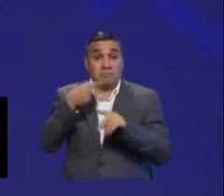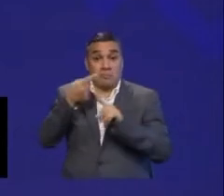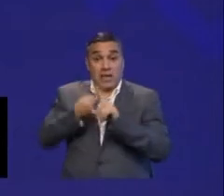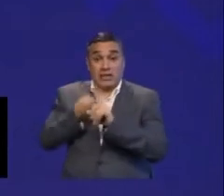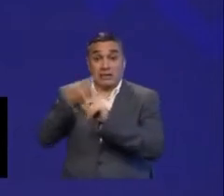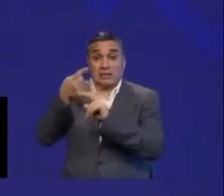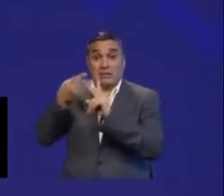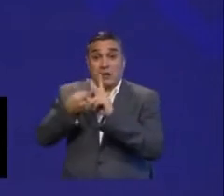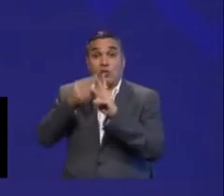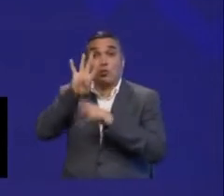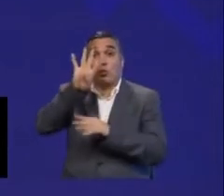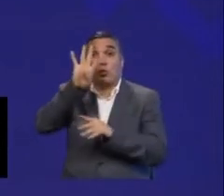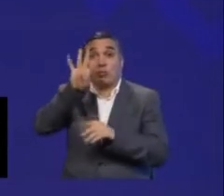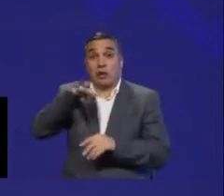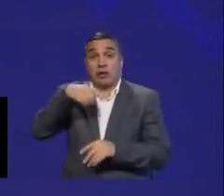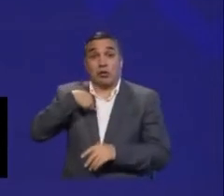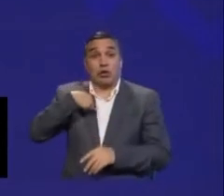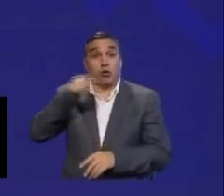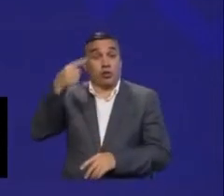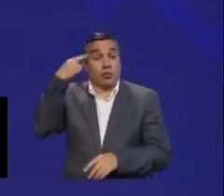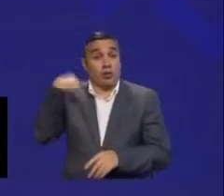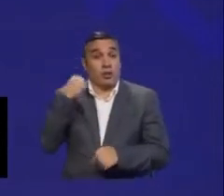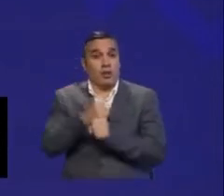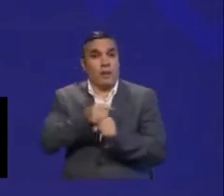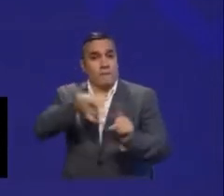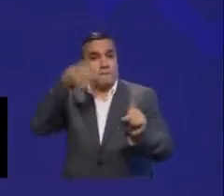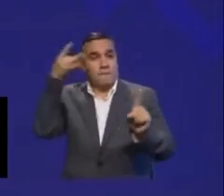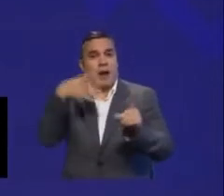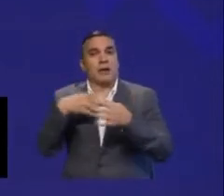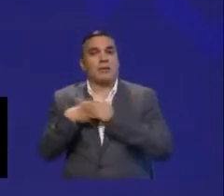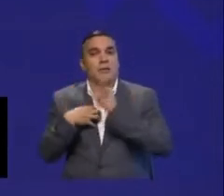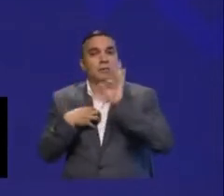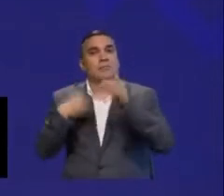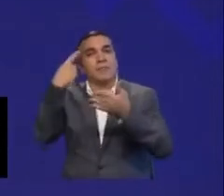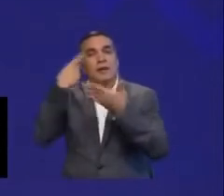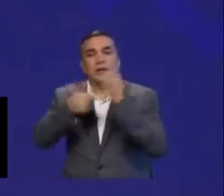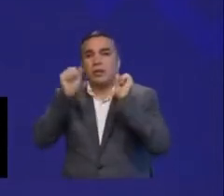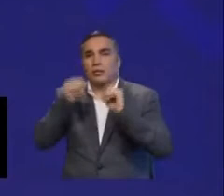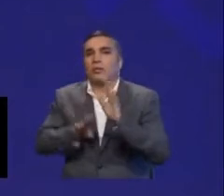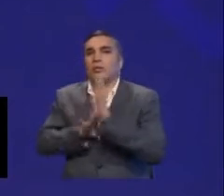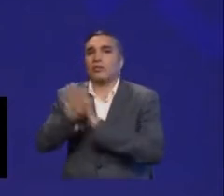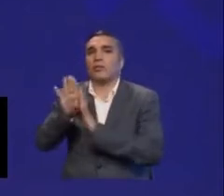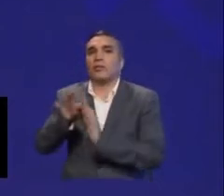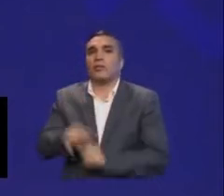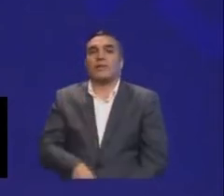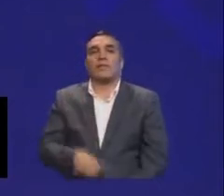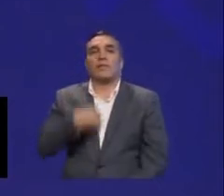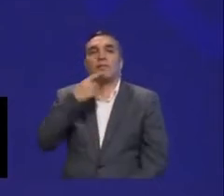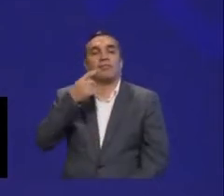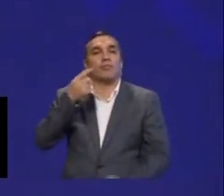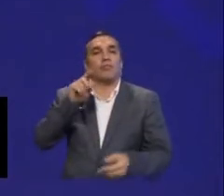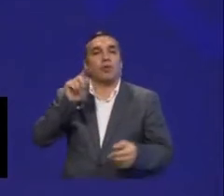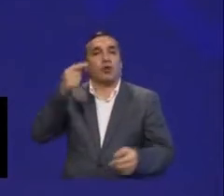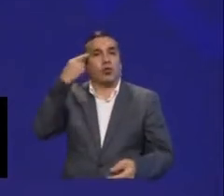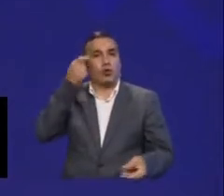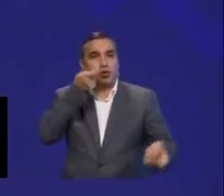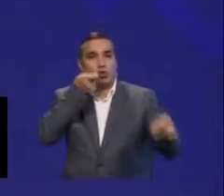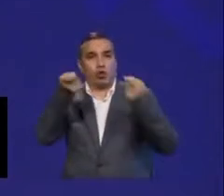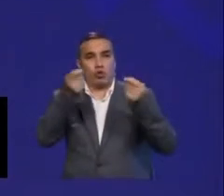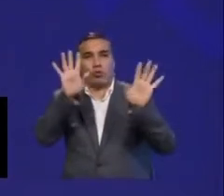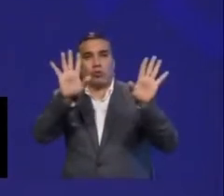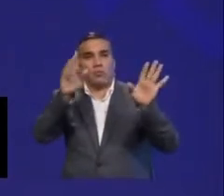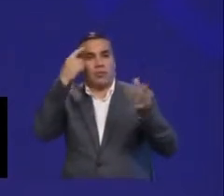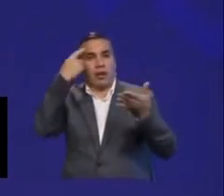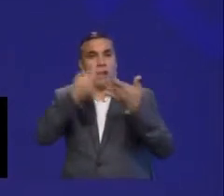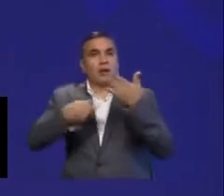los 4 primeros meses de mi gobierno, a derrotar la pandemia para que sigamos adelante. Voy a declarar estado de excepción para que de esa manera